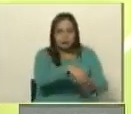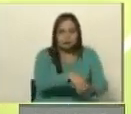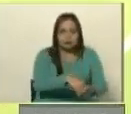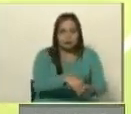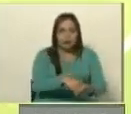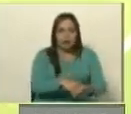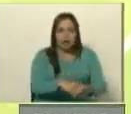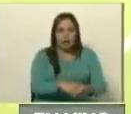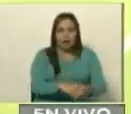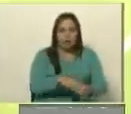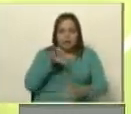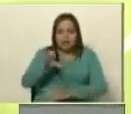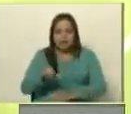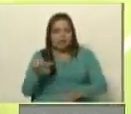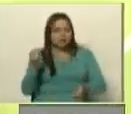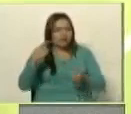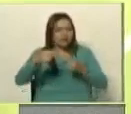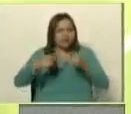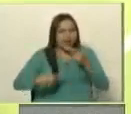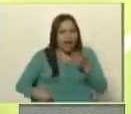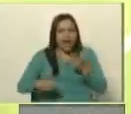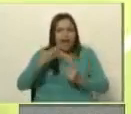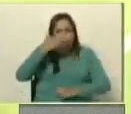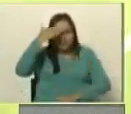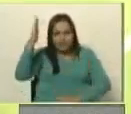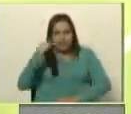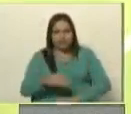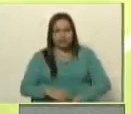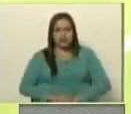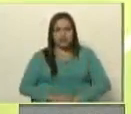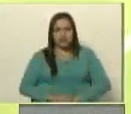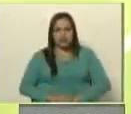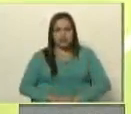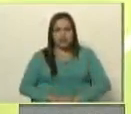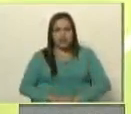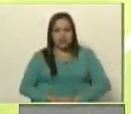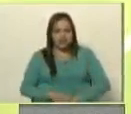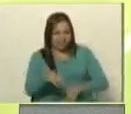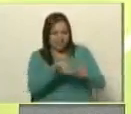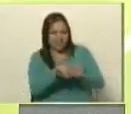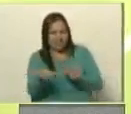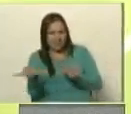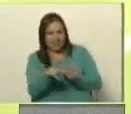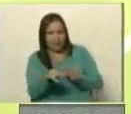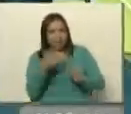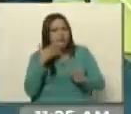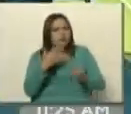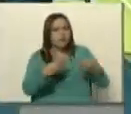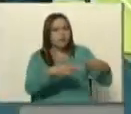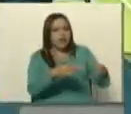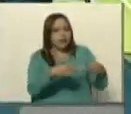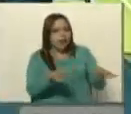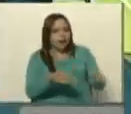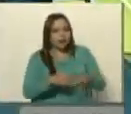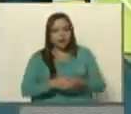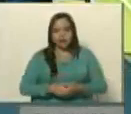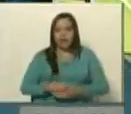Afganistán, Irak, Libia? Me voy a venir más cerca, Panamá, por ejemplo. No, o recordemos,